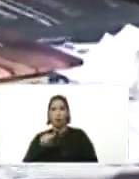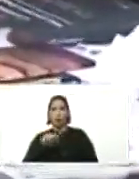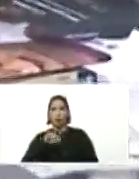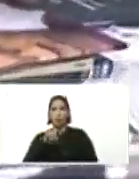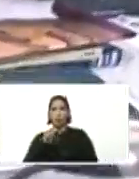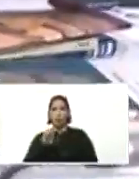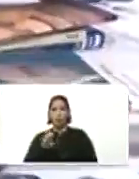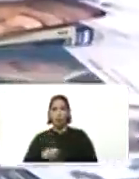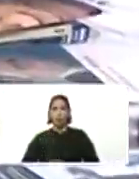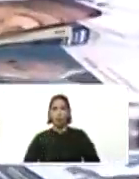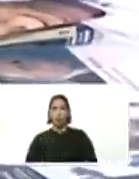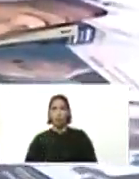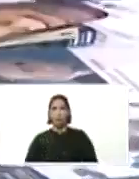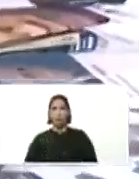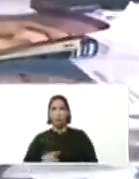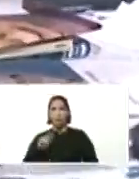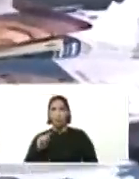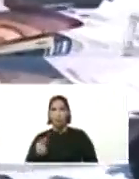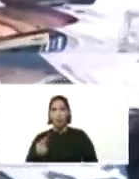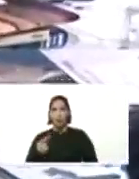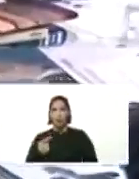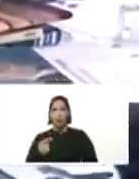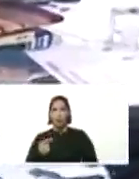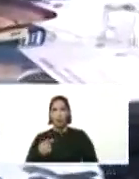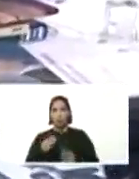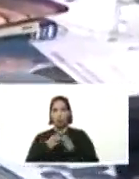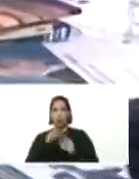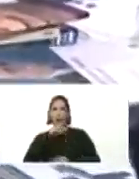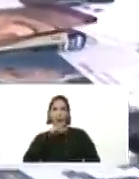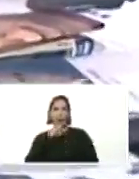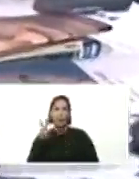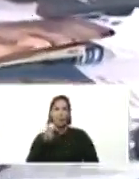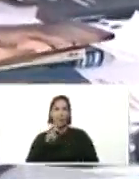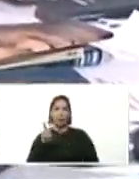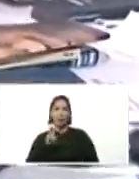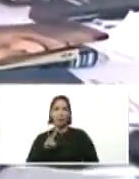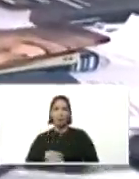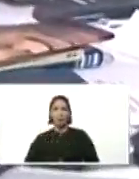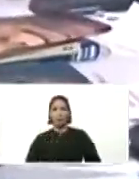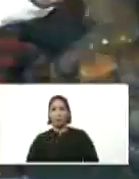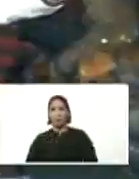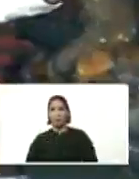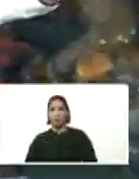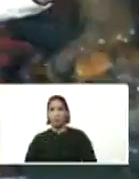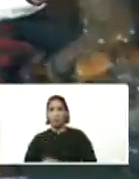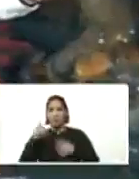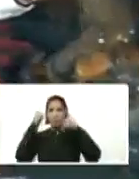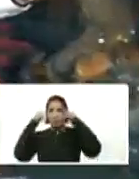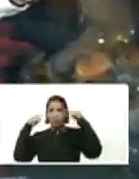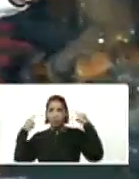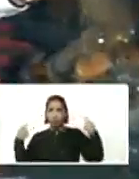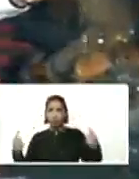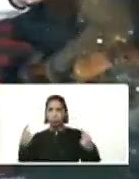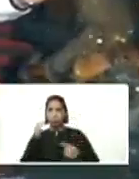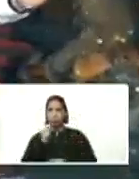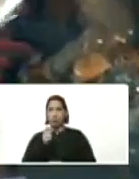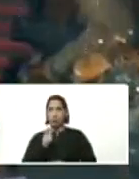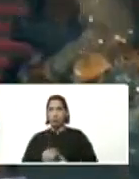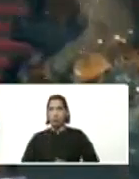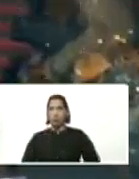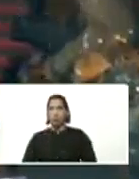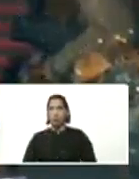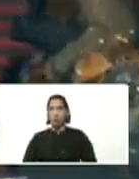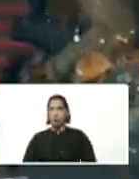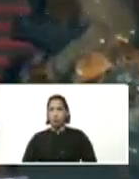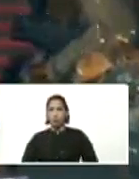Rangel, hoy, primera edición. El Habla Venezolana. Alí Primera, su tarea, su dura